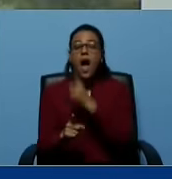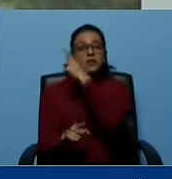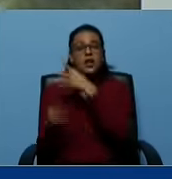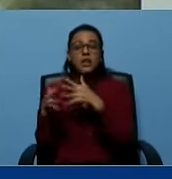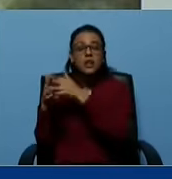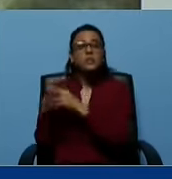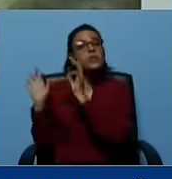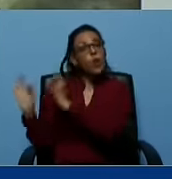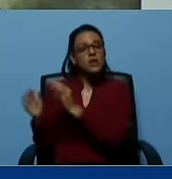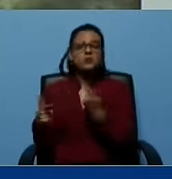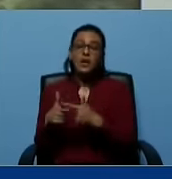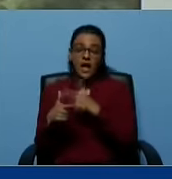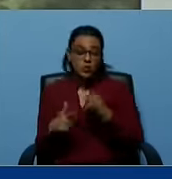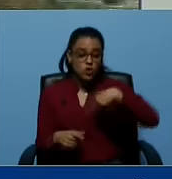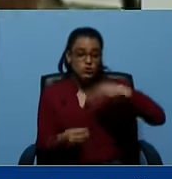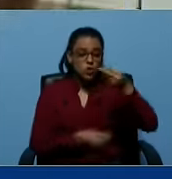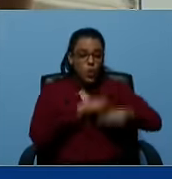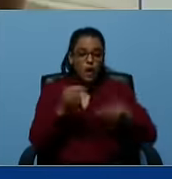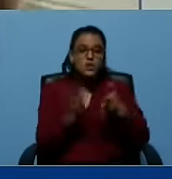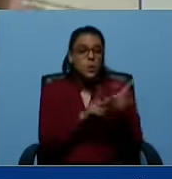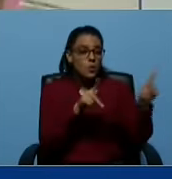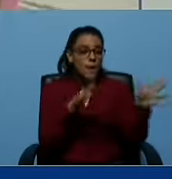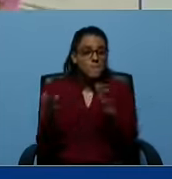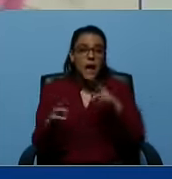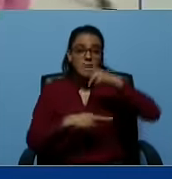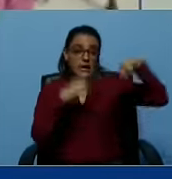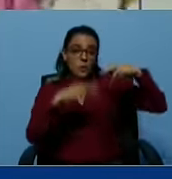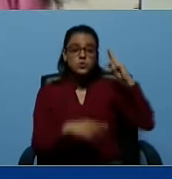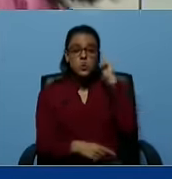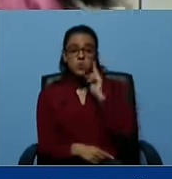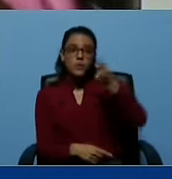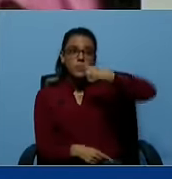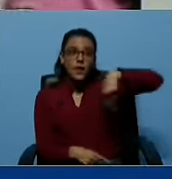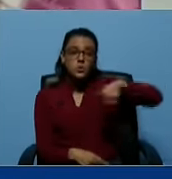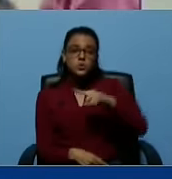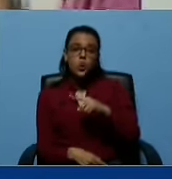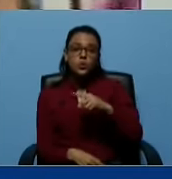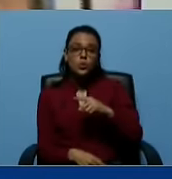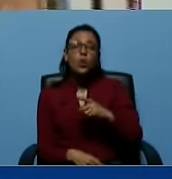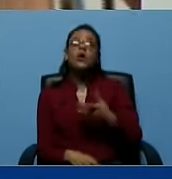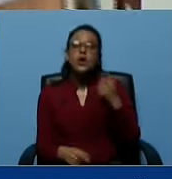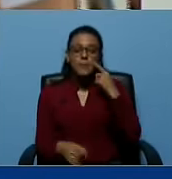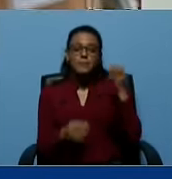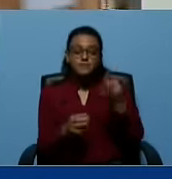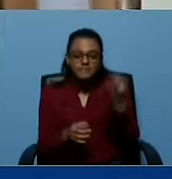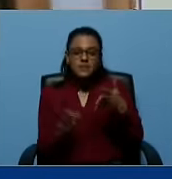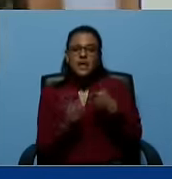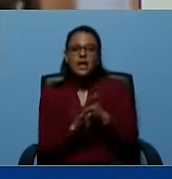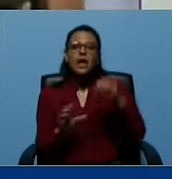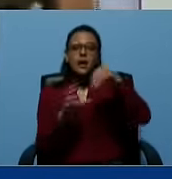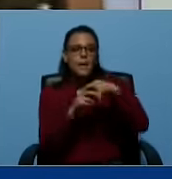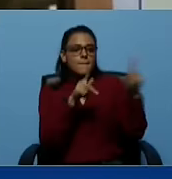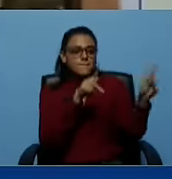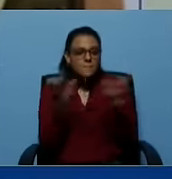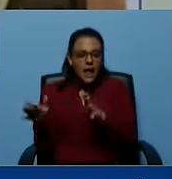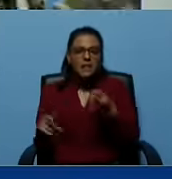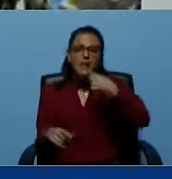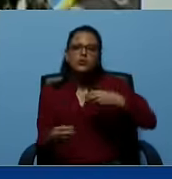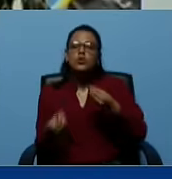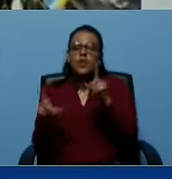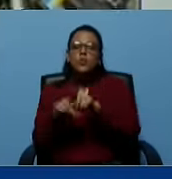planes que creó la Revolución Bolivariana son parte de los planes para darle opciones